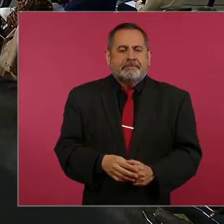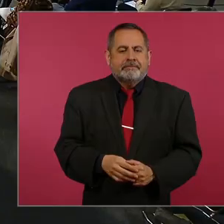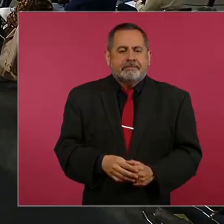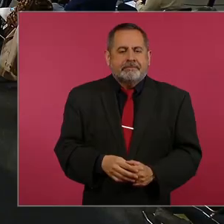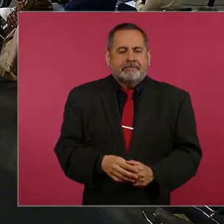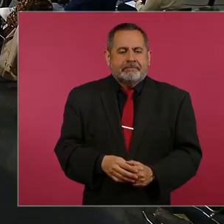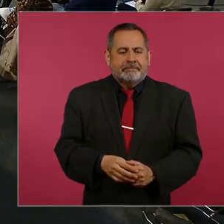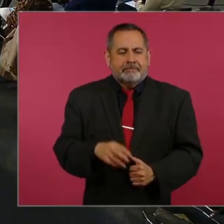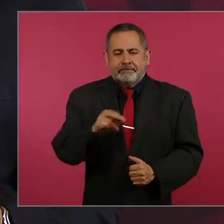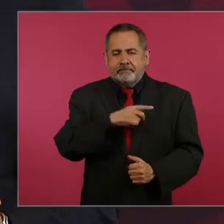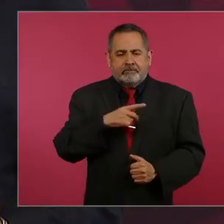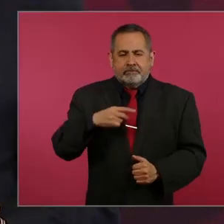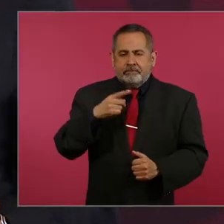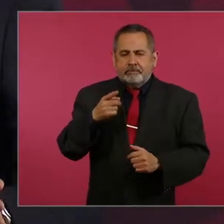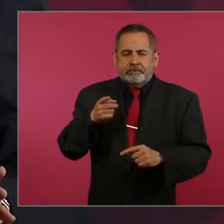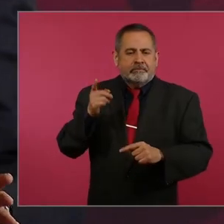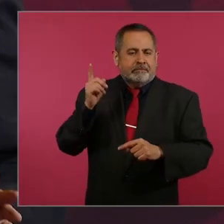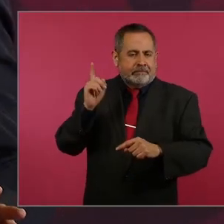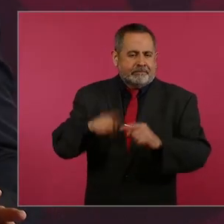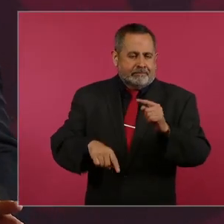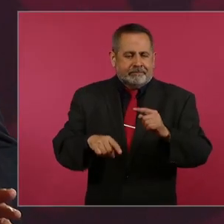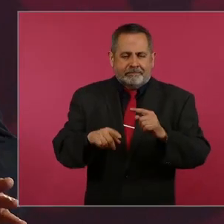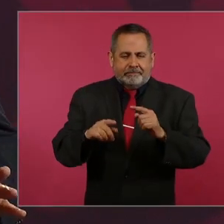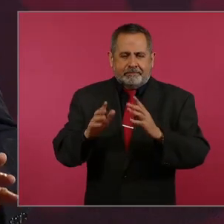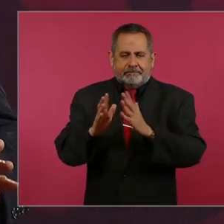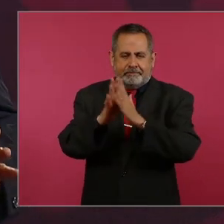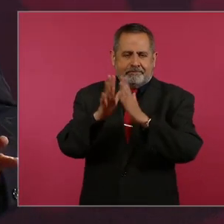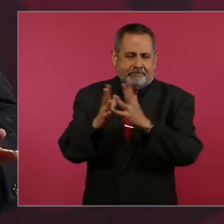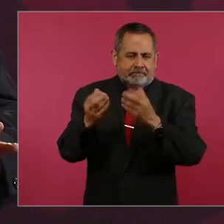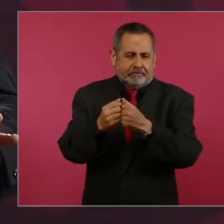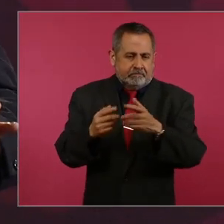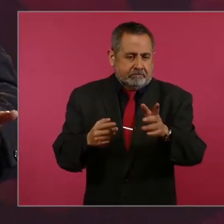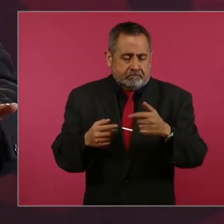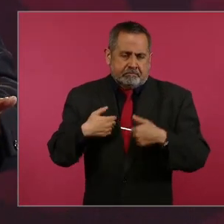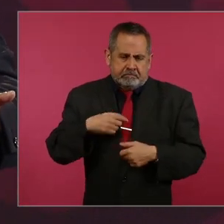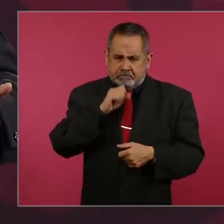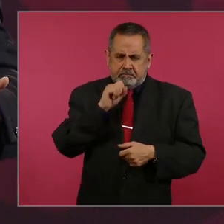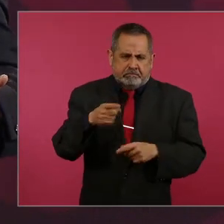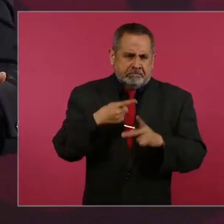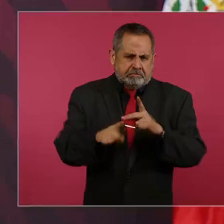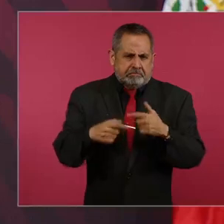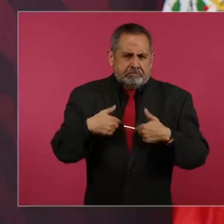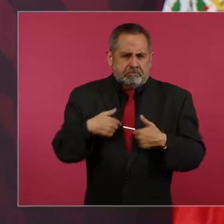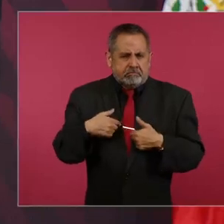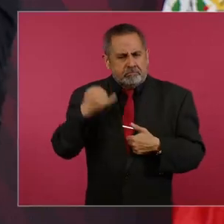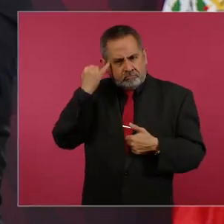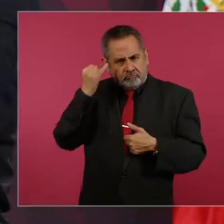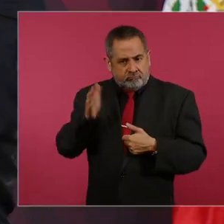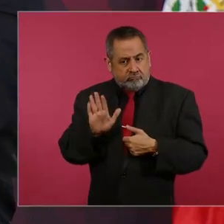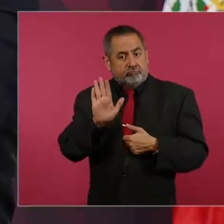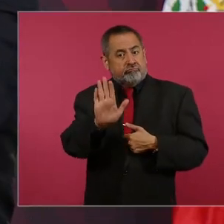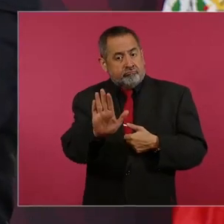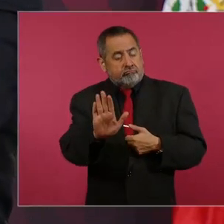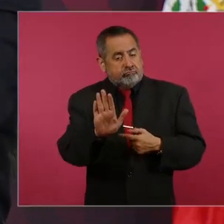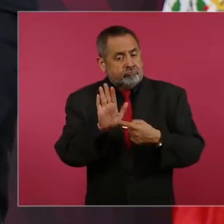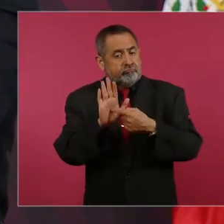antidemocráticas, así también yo al principio planteaba que si